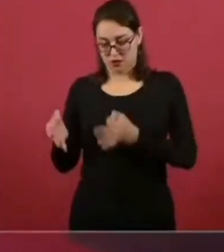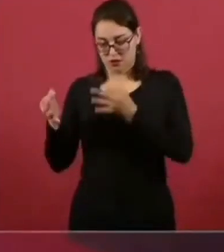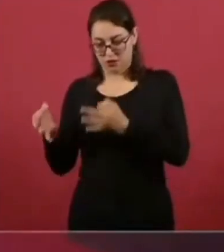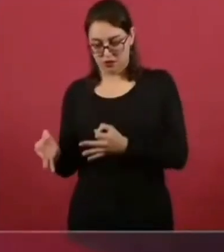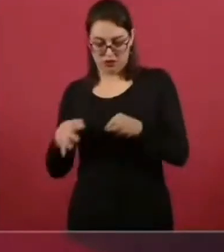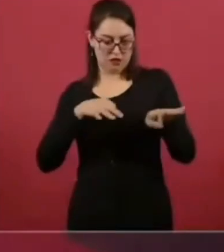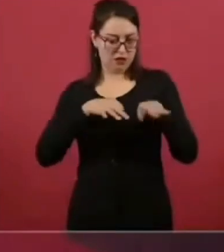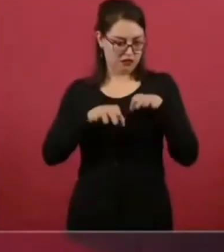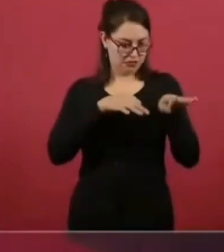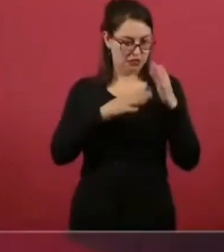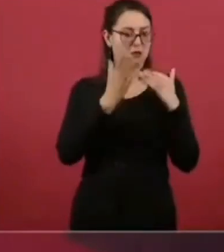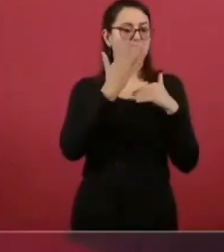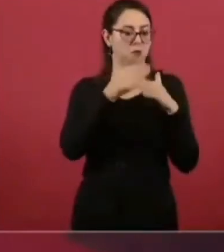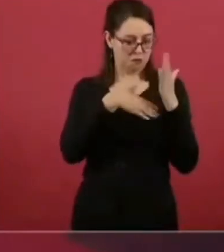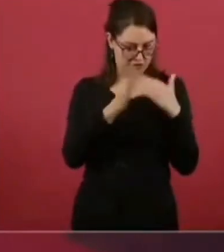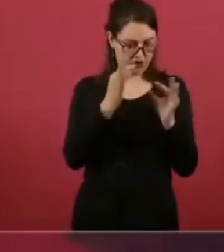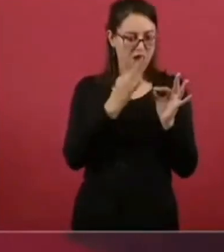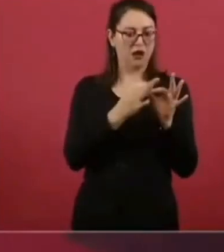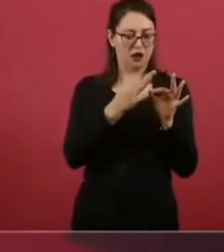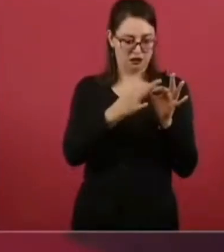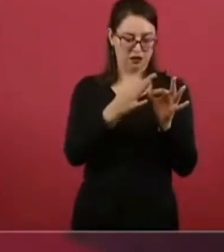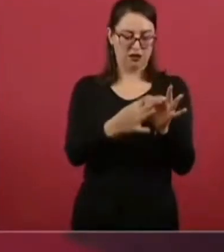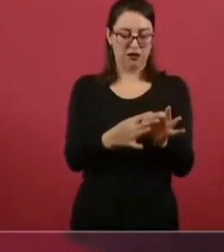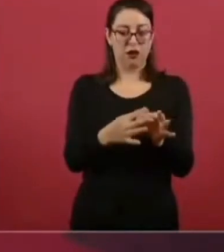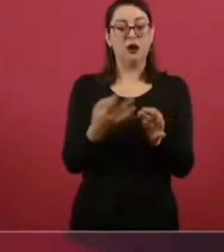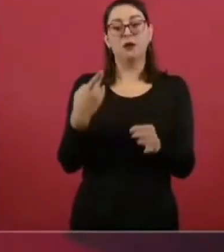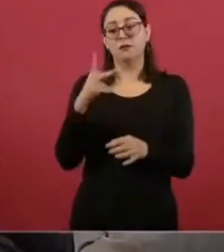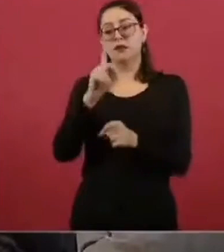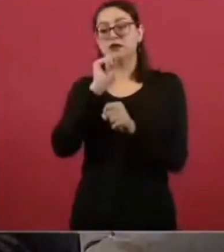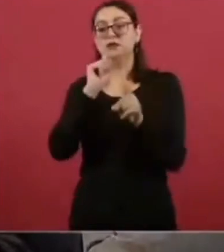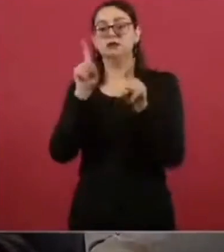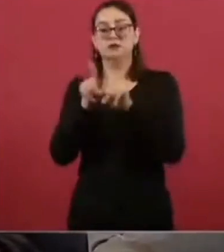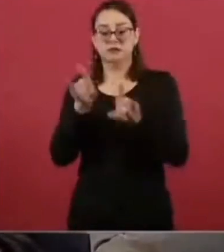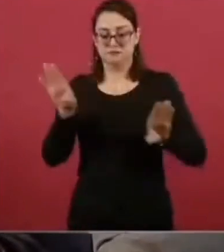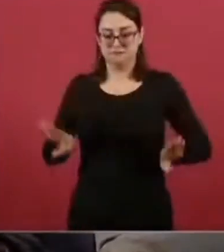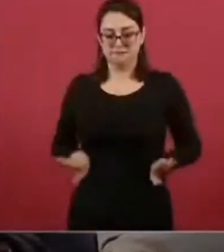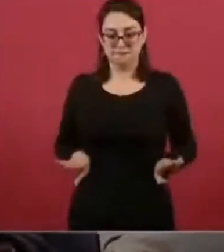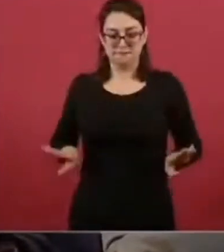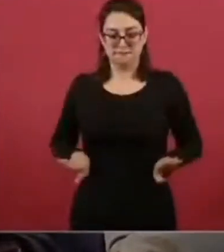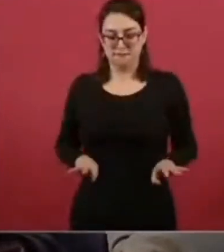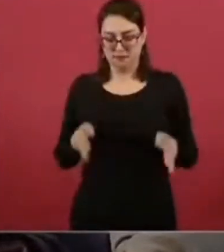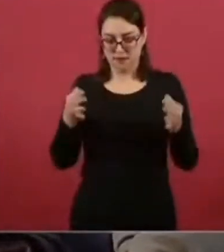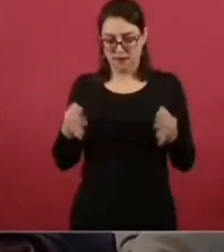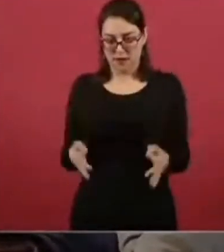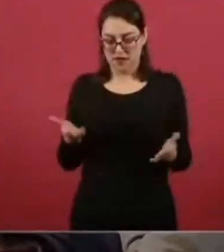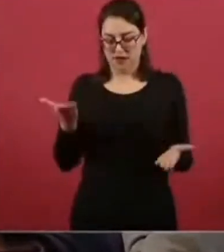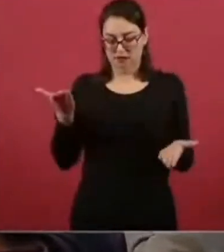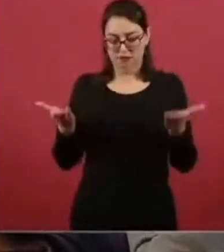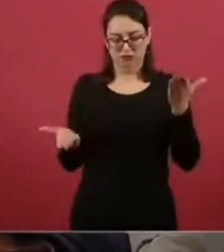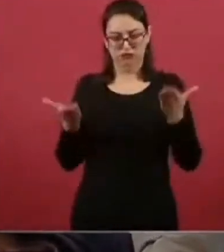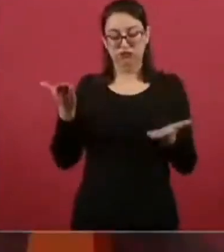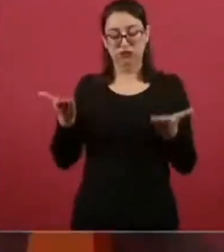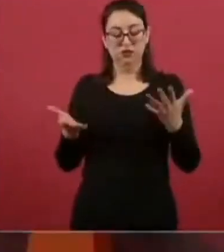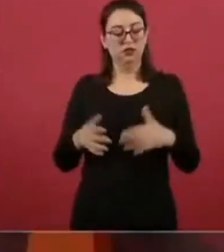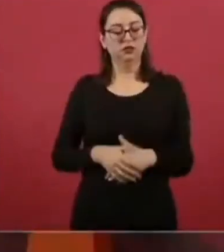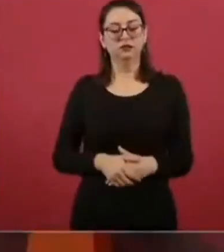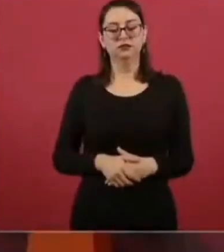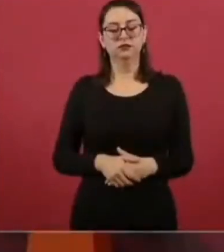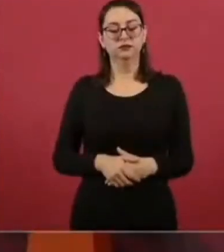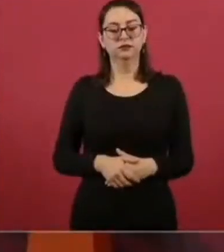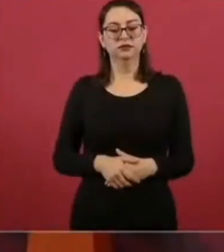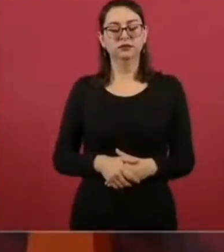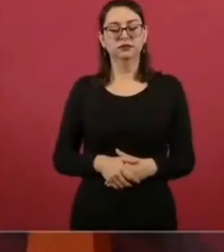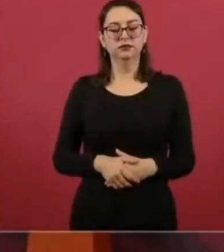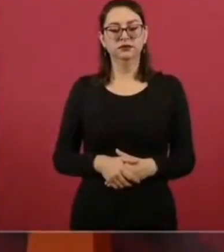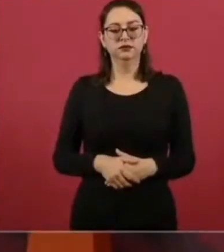Tiene que haber eficacia en la política, pero principios. Yo no comparto con que la